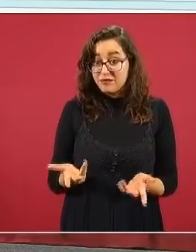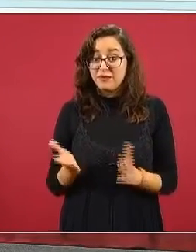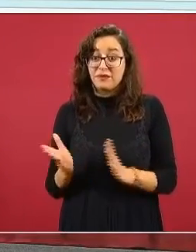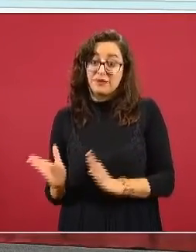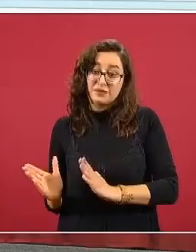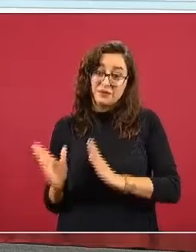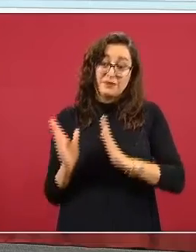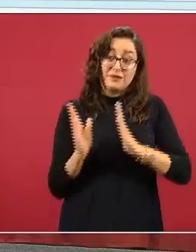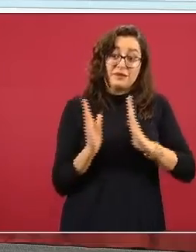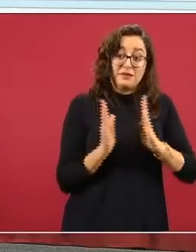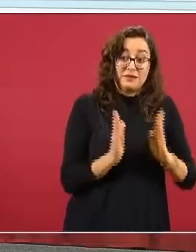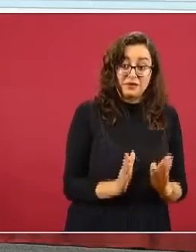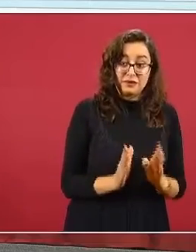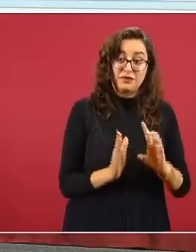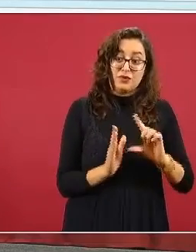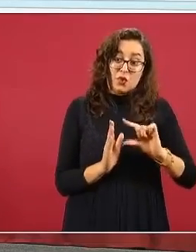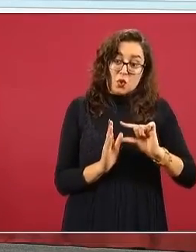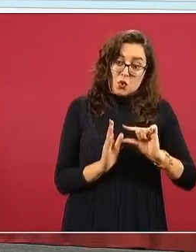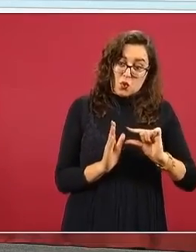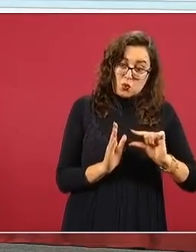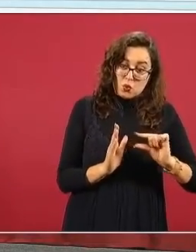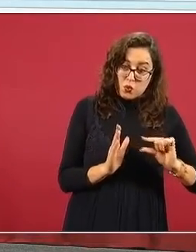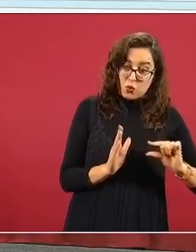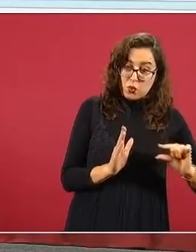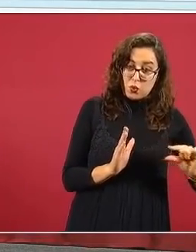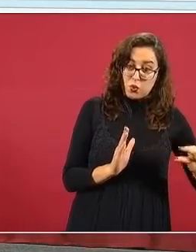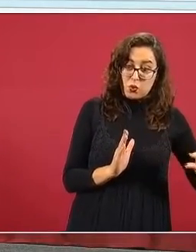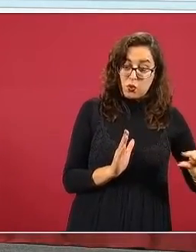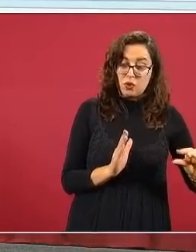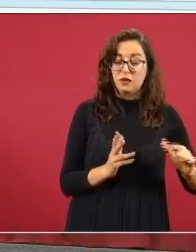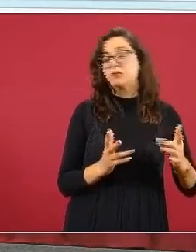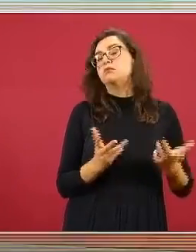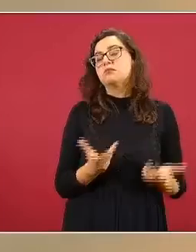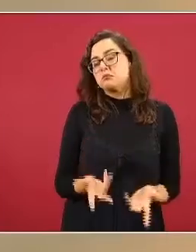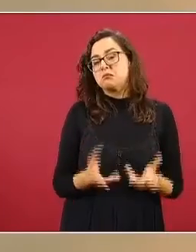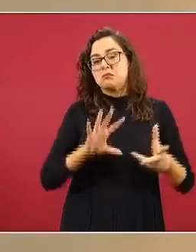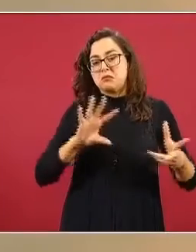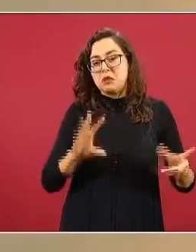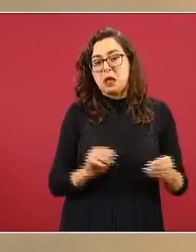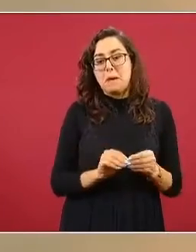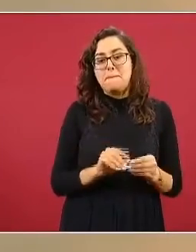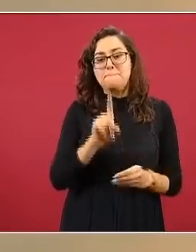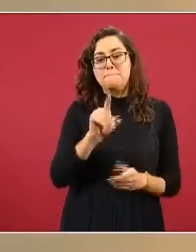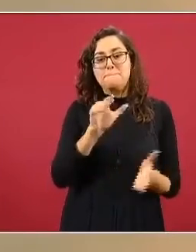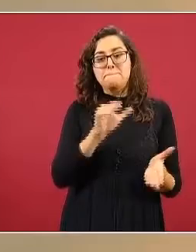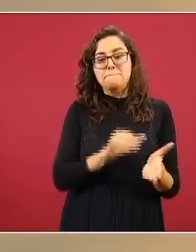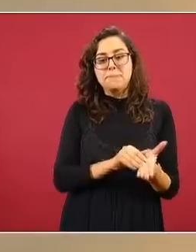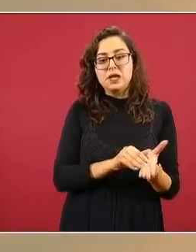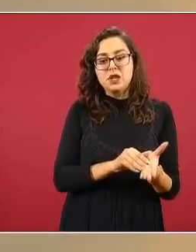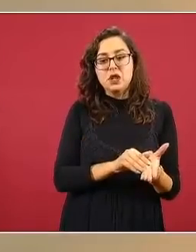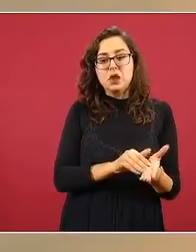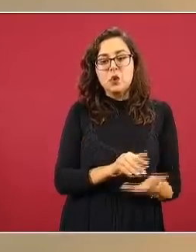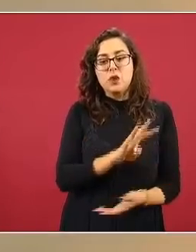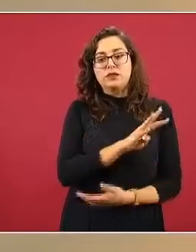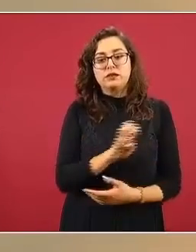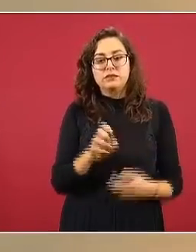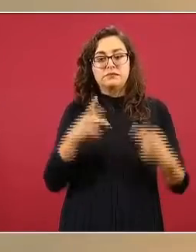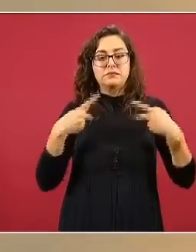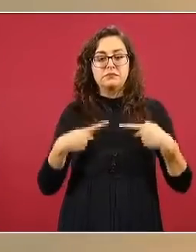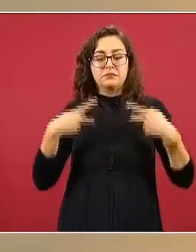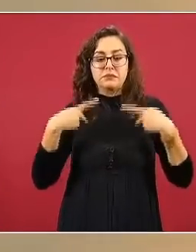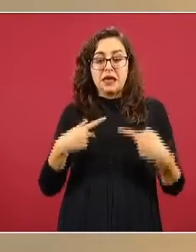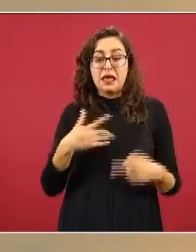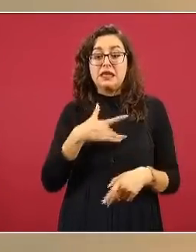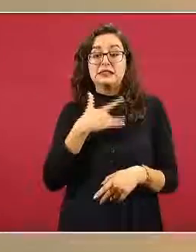grupo, digamos que menor que los 2 anteriores, porque son alrededor de 1.400 personas, iniciaron